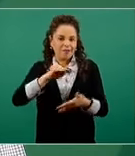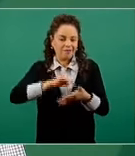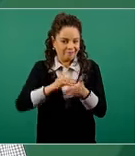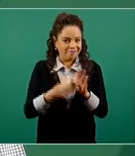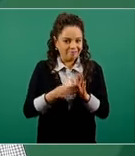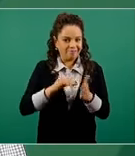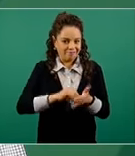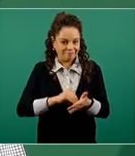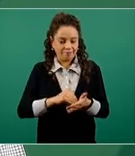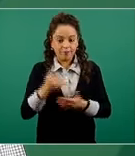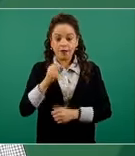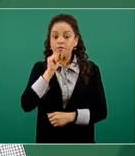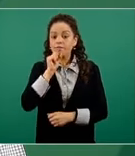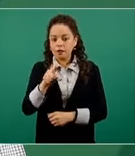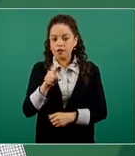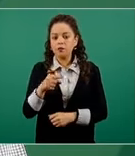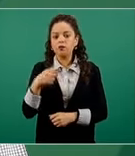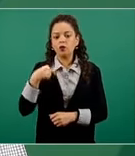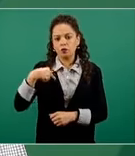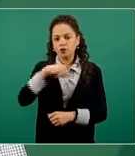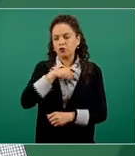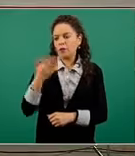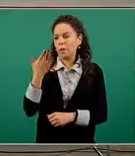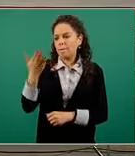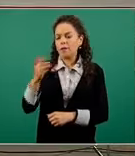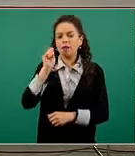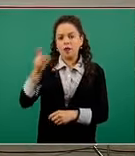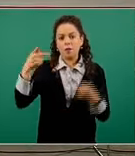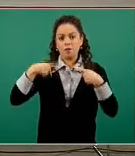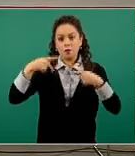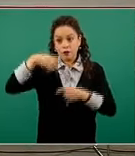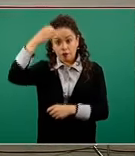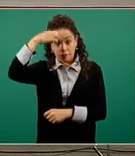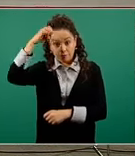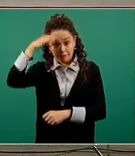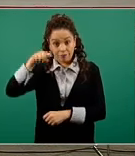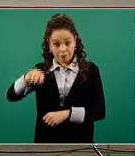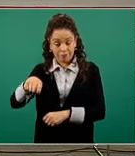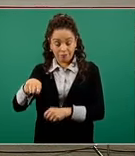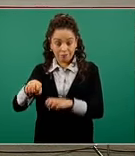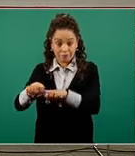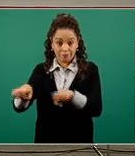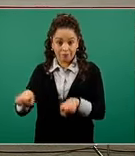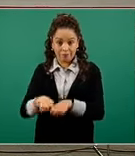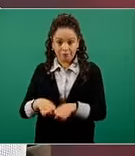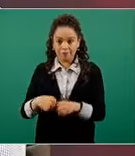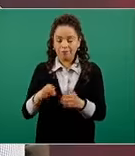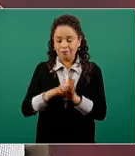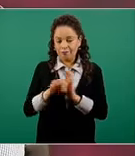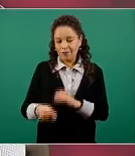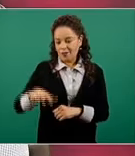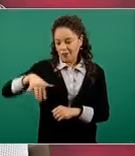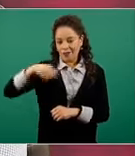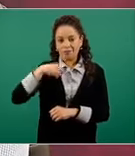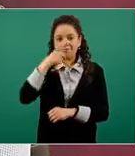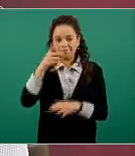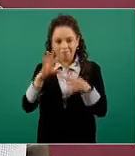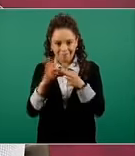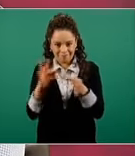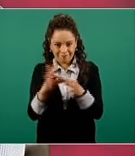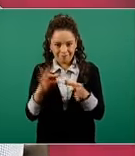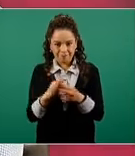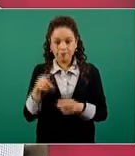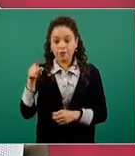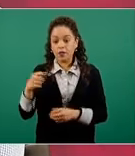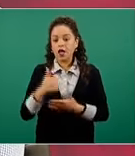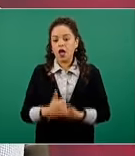lógicamente, también a pedirle a los grupos de expertos y especialistas en la materia, como los que acabo de nombrar, que